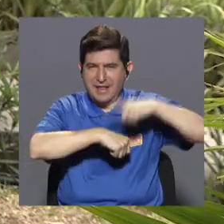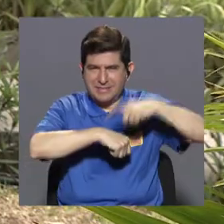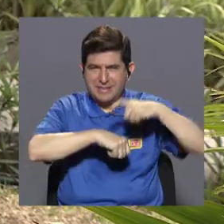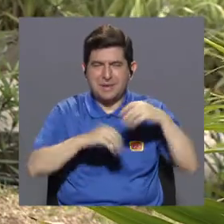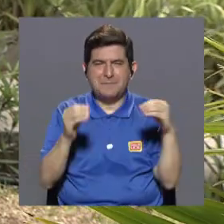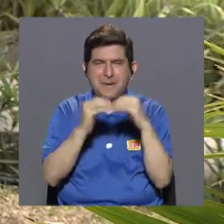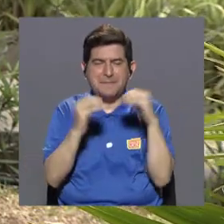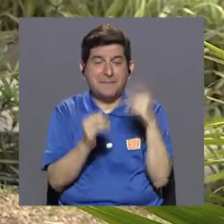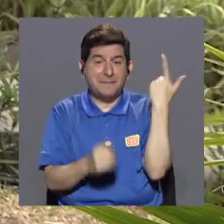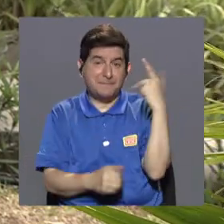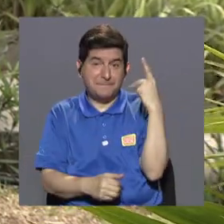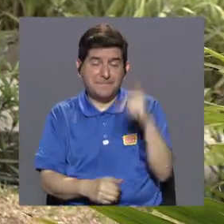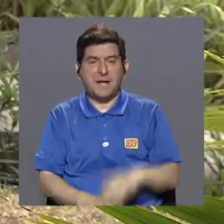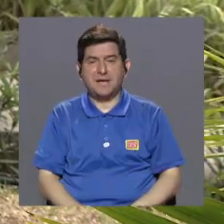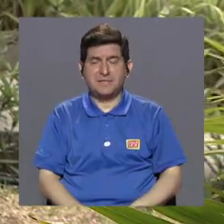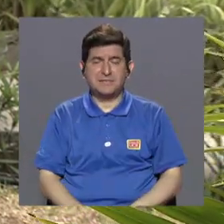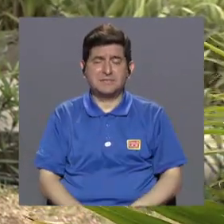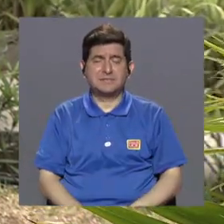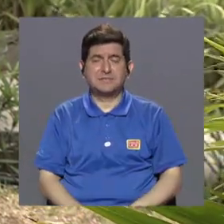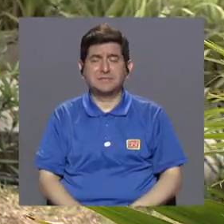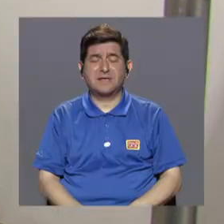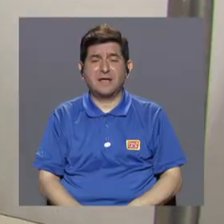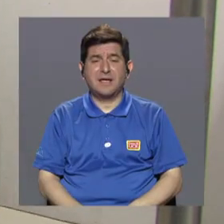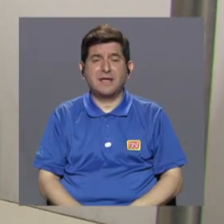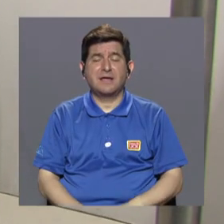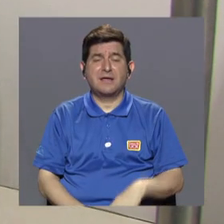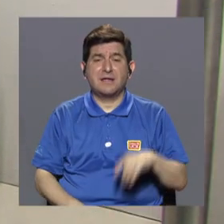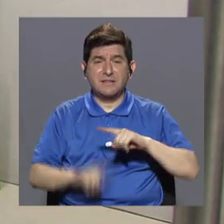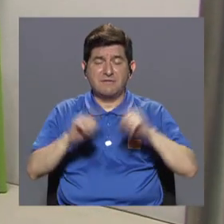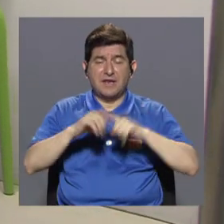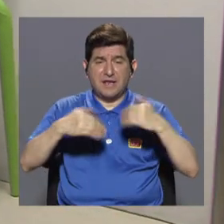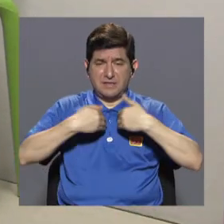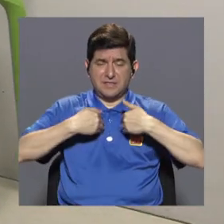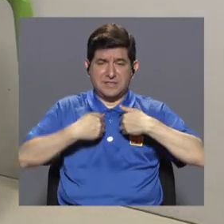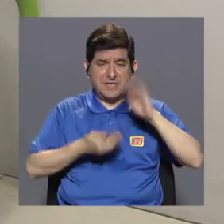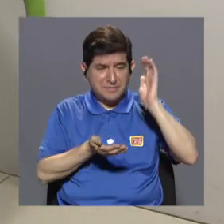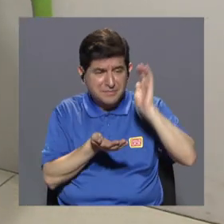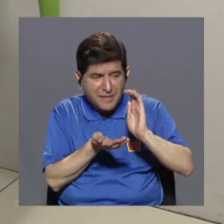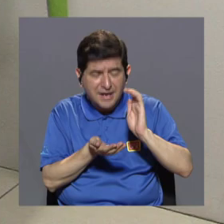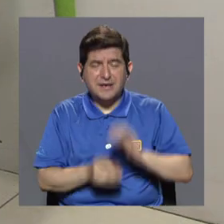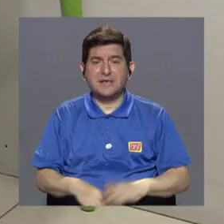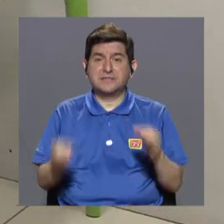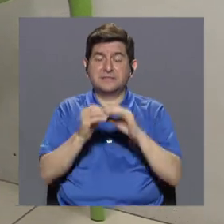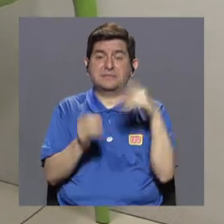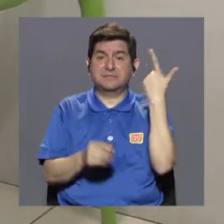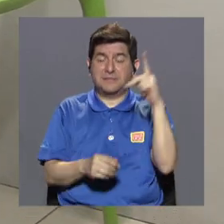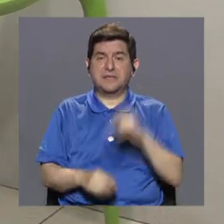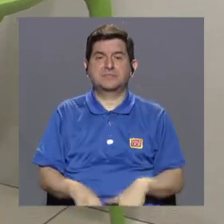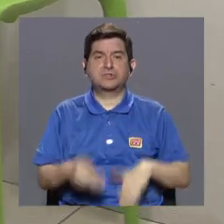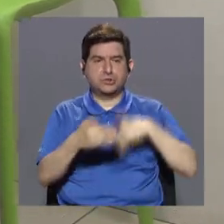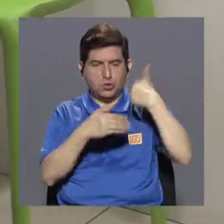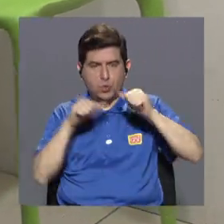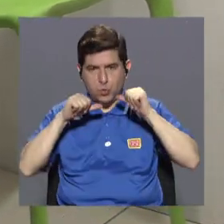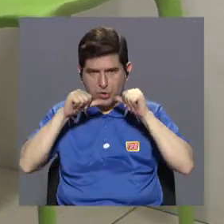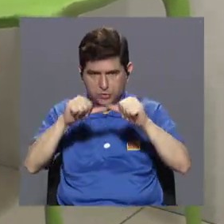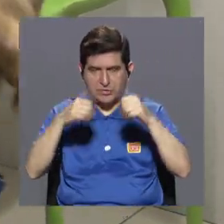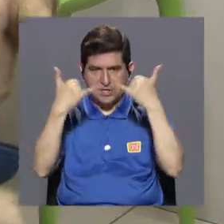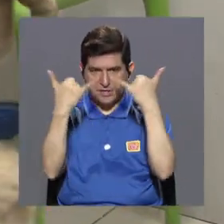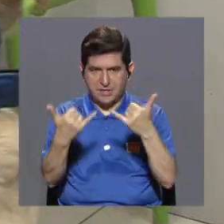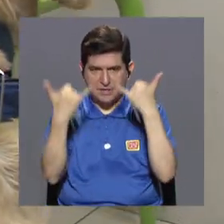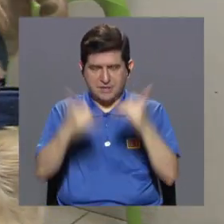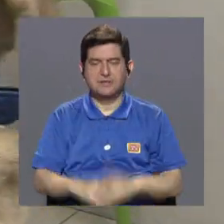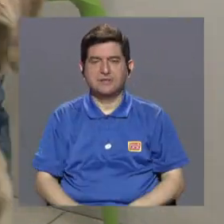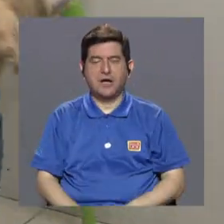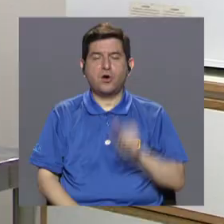esa etapa, que es como la más riesgosa, porque en cachorros es donde hay más casos. Y luego continuar, como habíamos hablado,